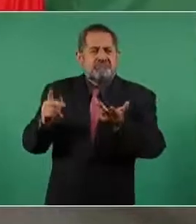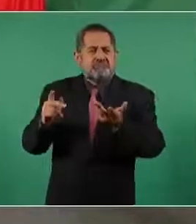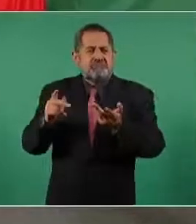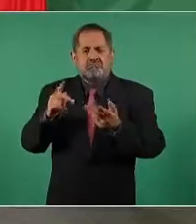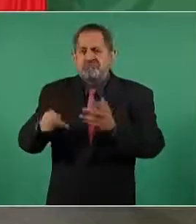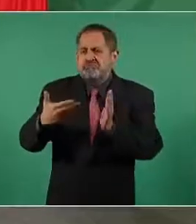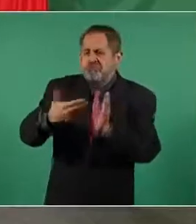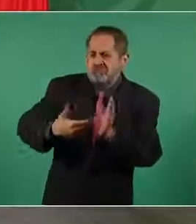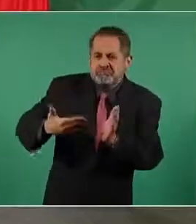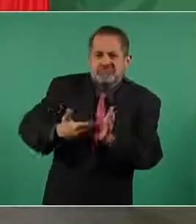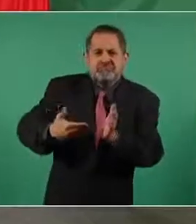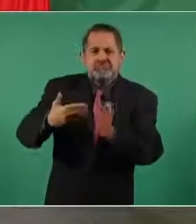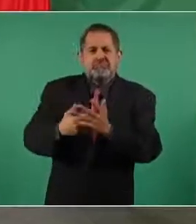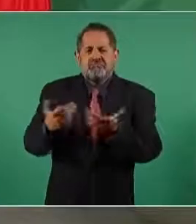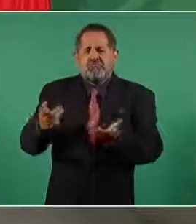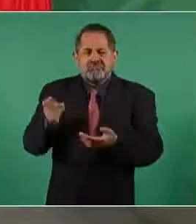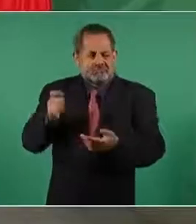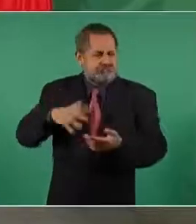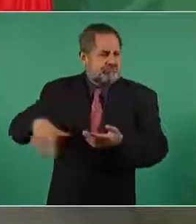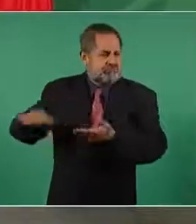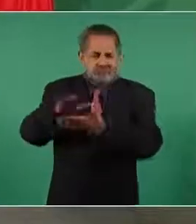de mecánicos, pero no solo